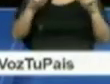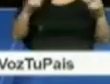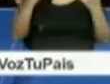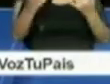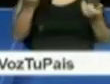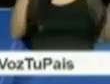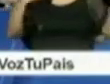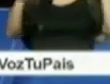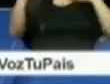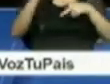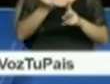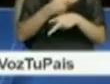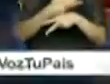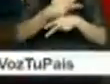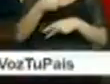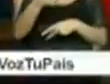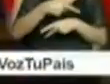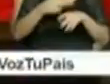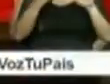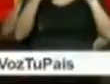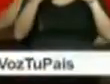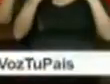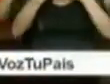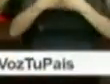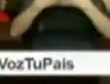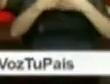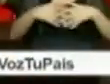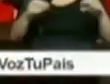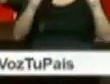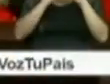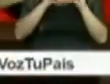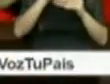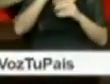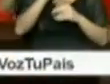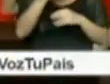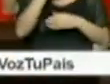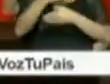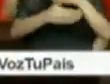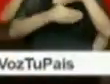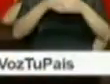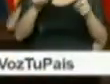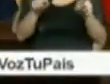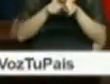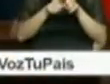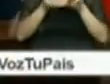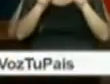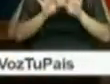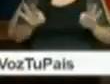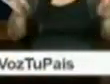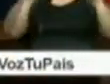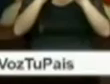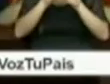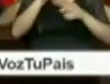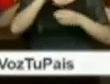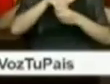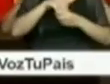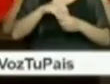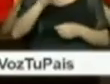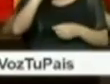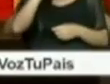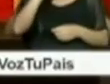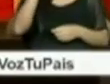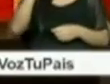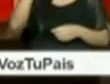exportamos. Con las 8 hidroeléctricas evitaremos emitir, y esto también es muy importante, 6.3 millones